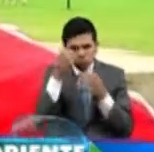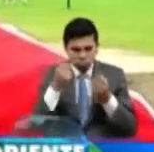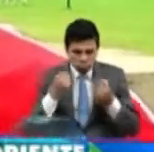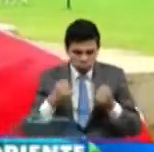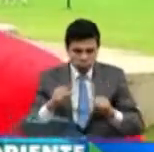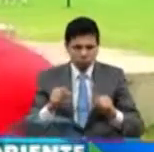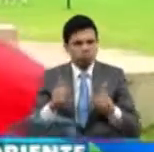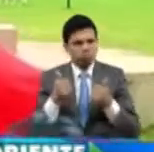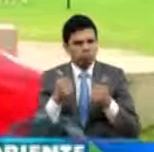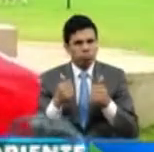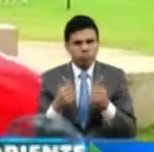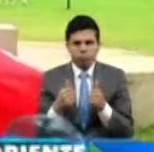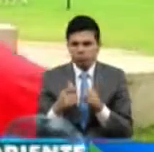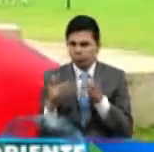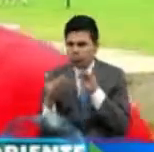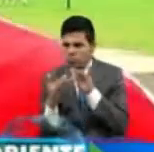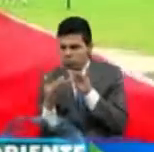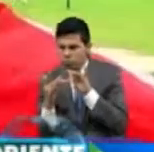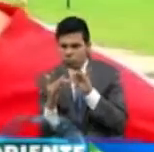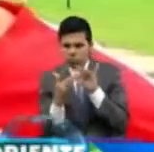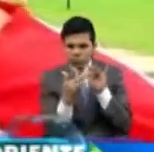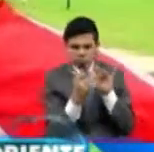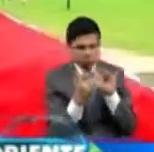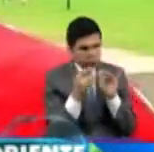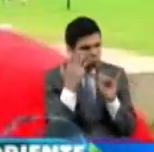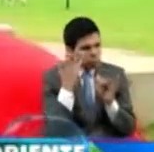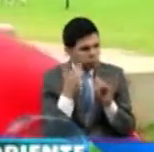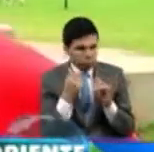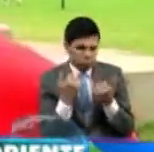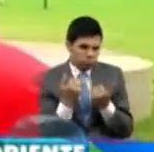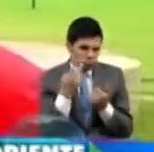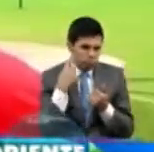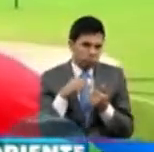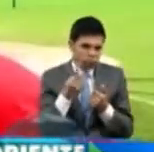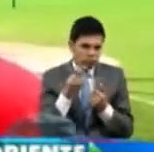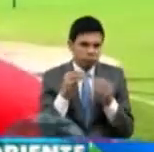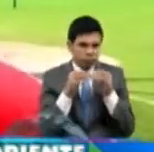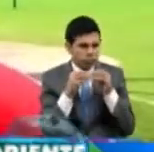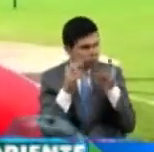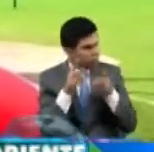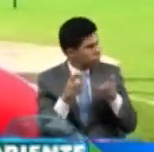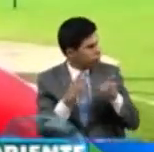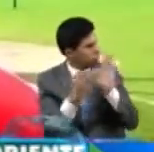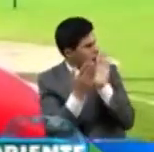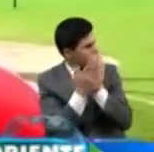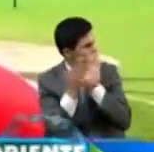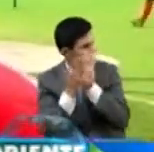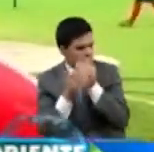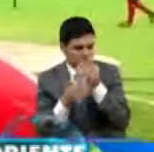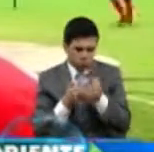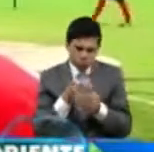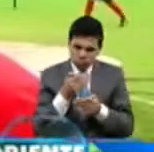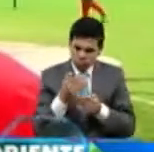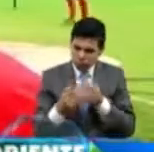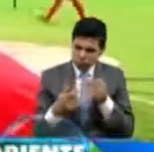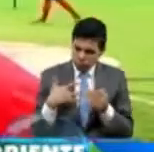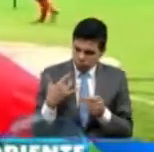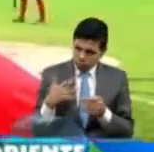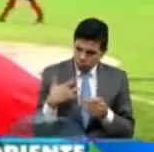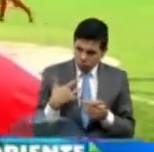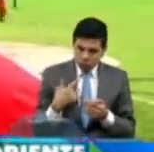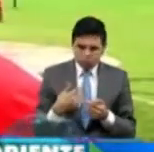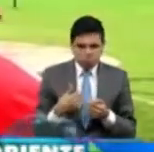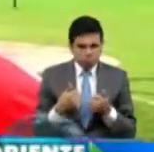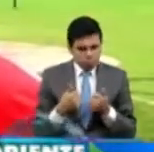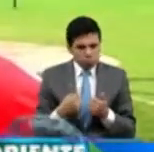dentro, en el contacto, en el día a día de estos 2 días y en el cara a cara con cada uno de ellos, me fui sintiendo